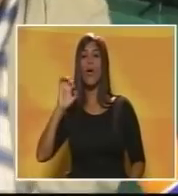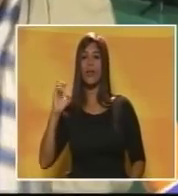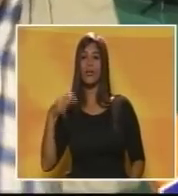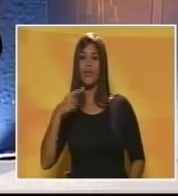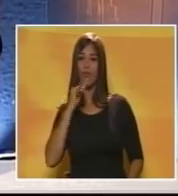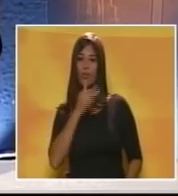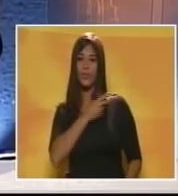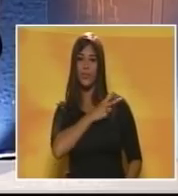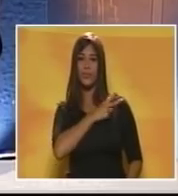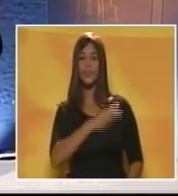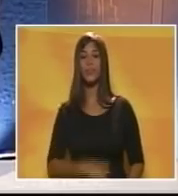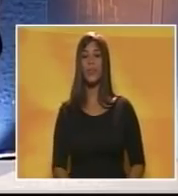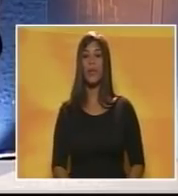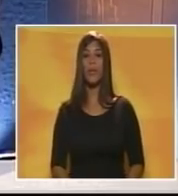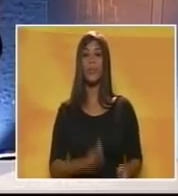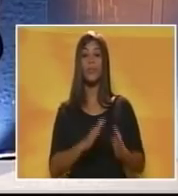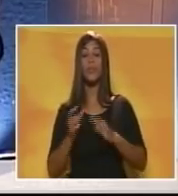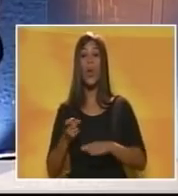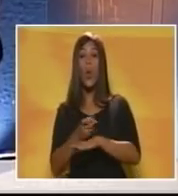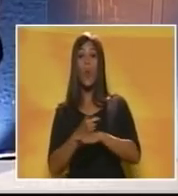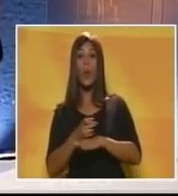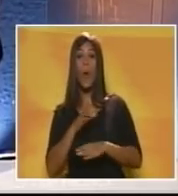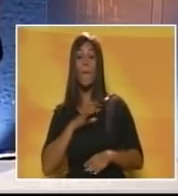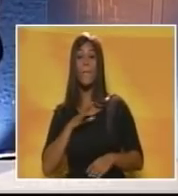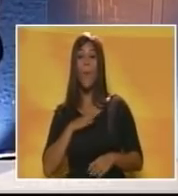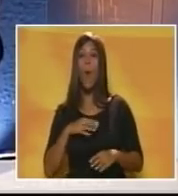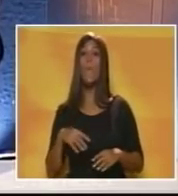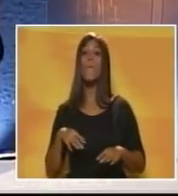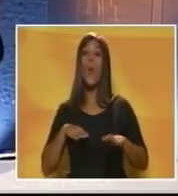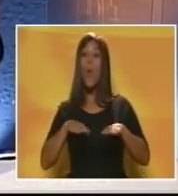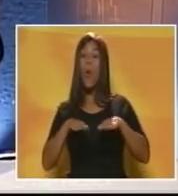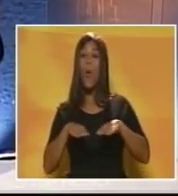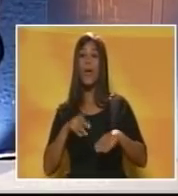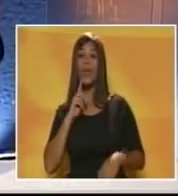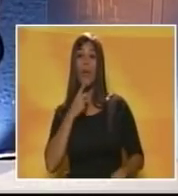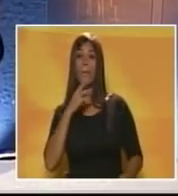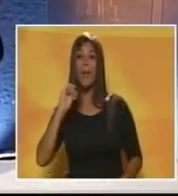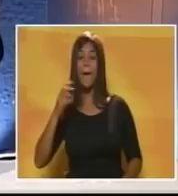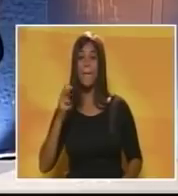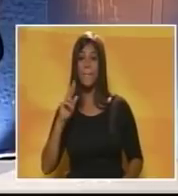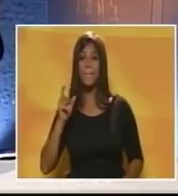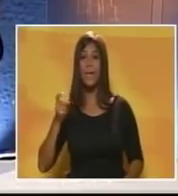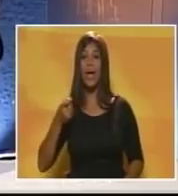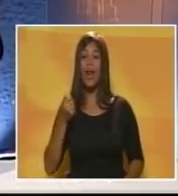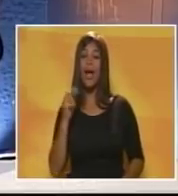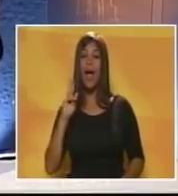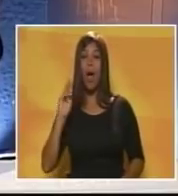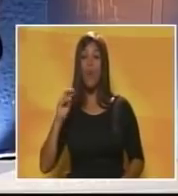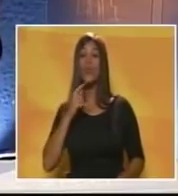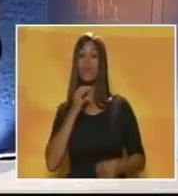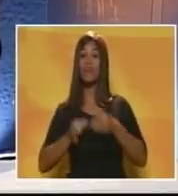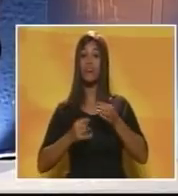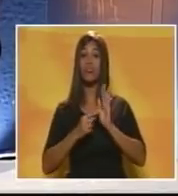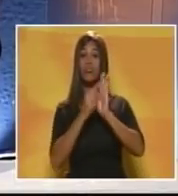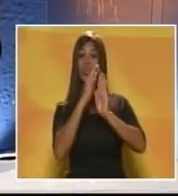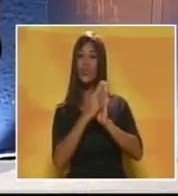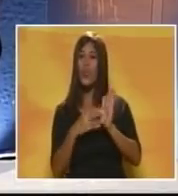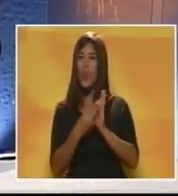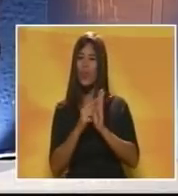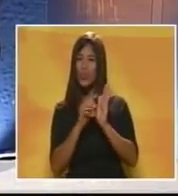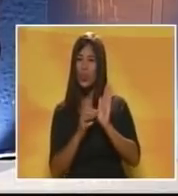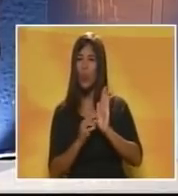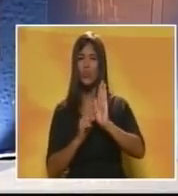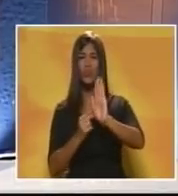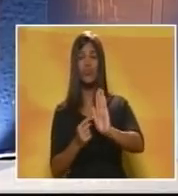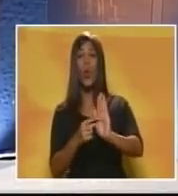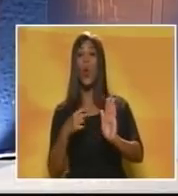Venevisión. La gobernadora del estado Cojedes, Margot Godoy, presentó la memoria y cuenta de su gestión correspondiente al año 2018 ante el